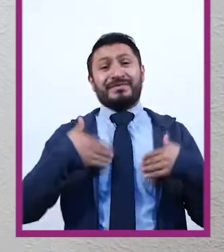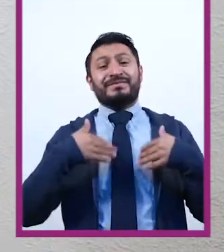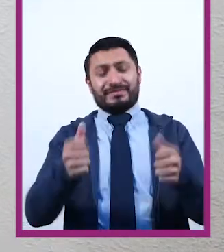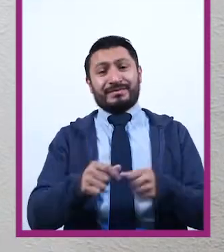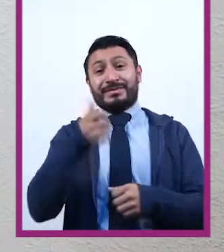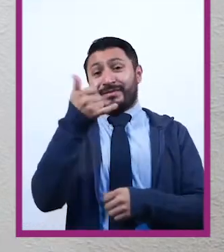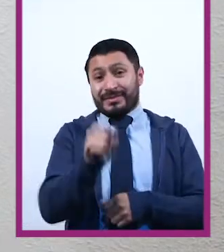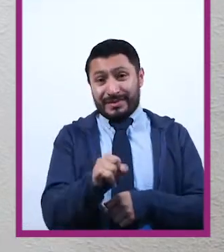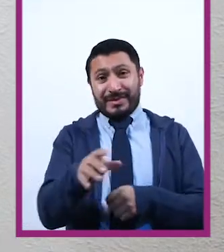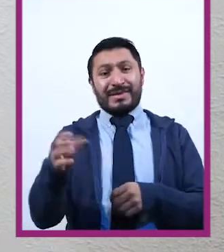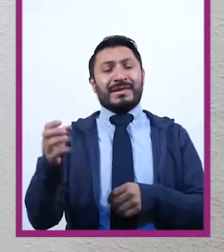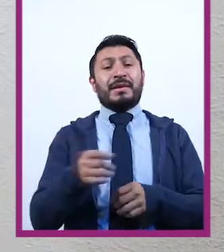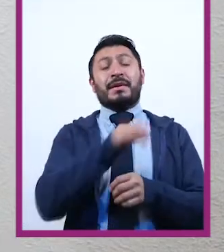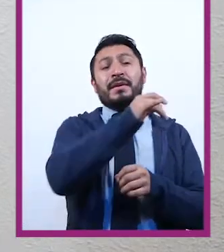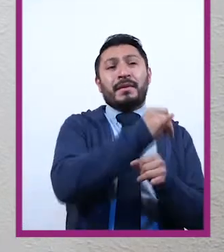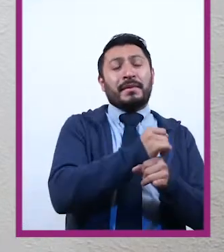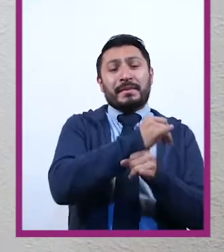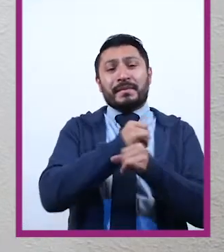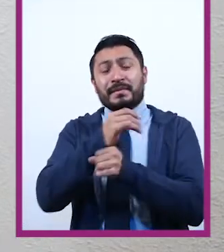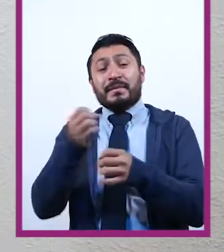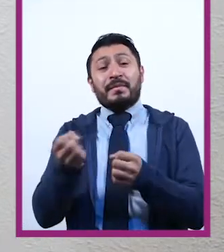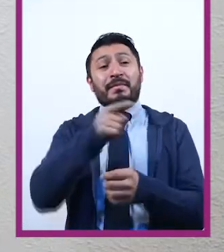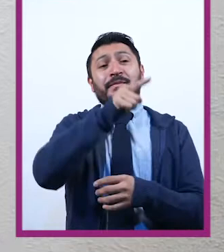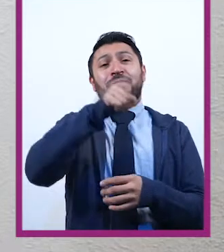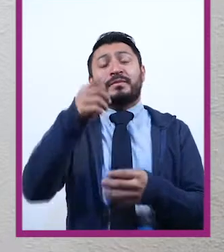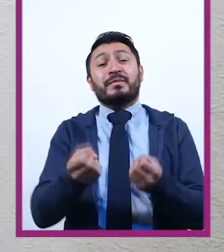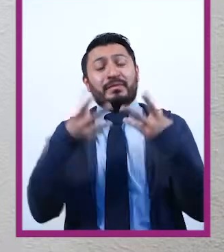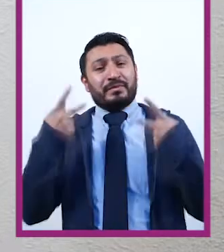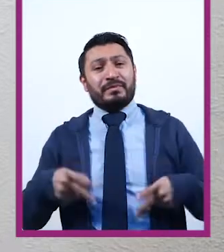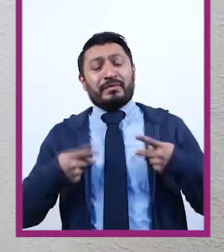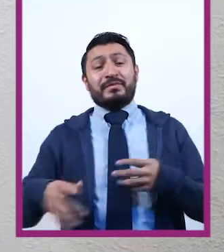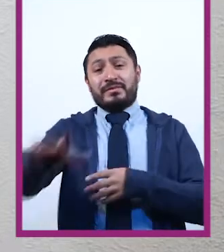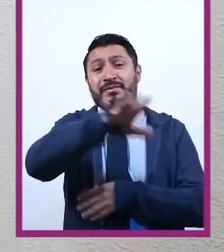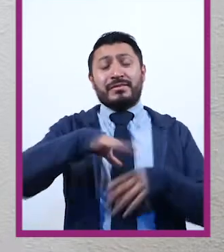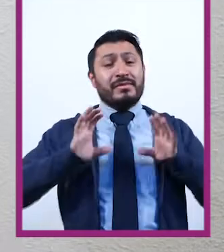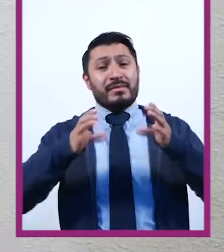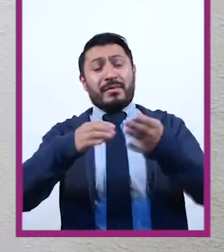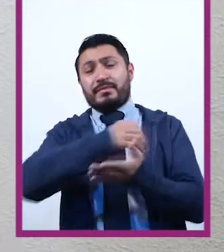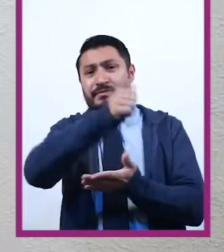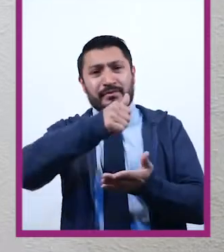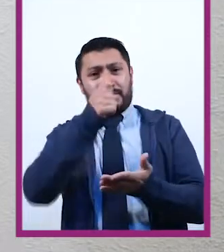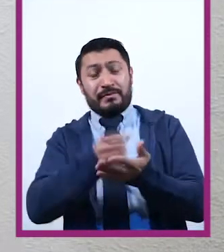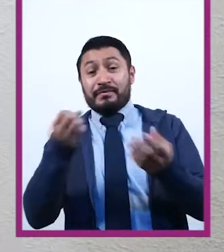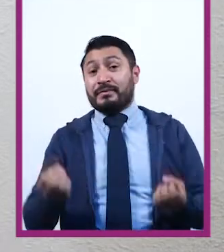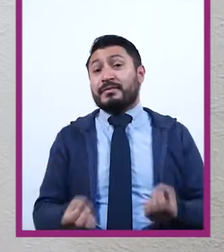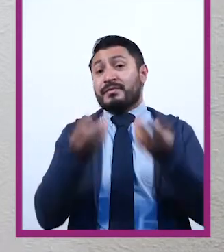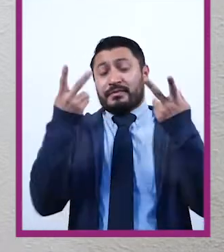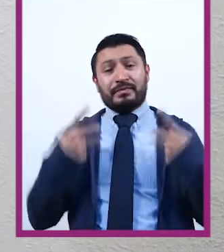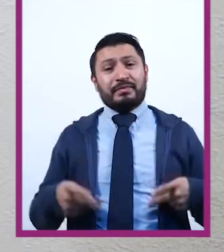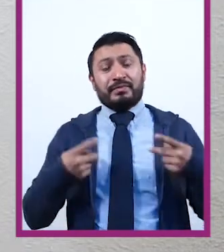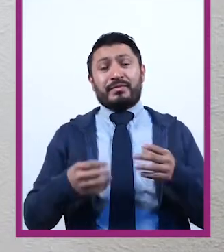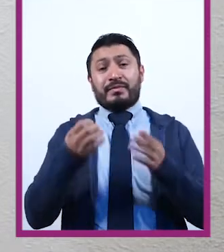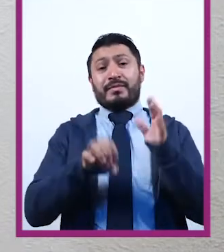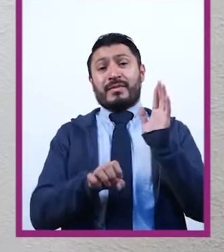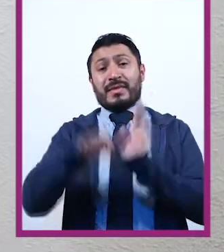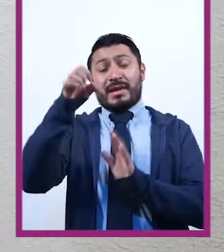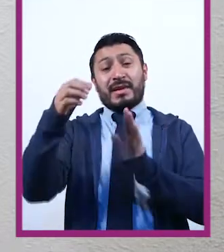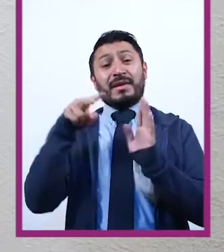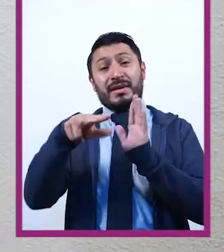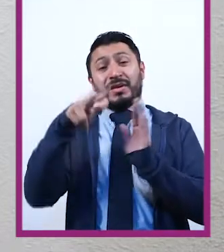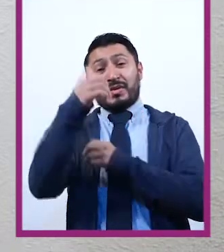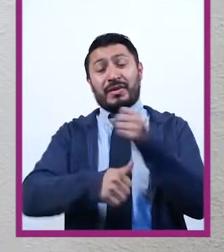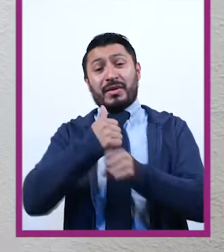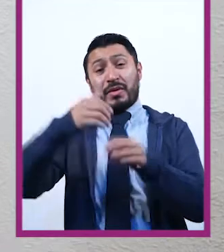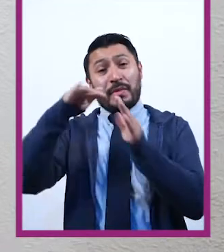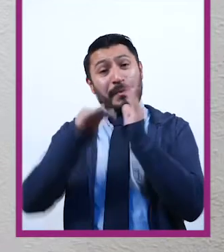como después de realizar un censo poblacional, se sabe cuántas personas hay en una comunidad o ciudad, cuántas de ellas son menores de edad